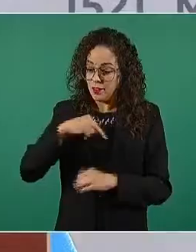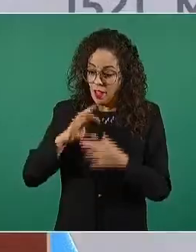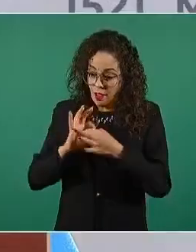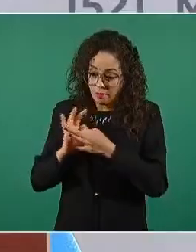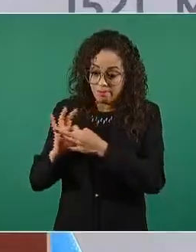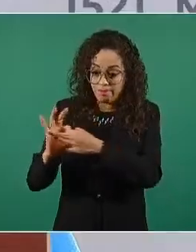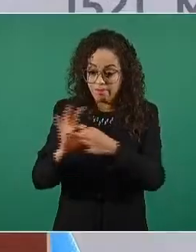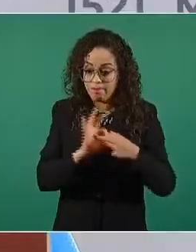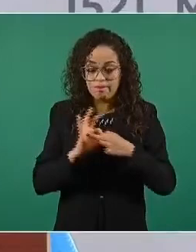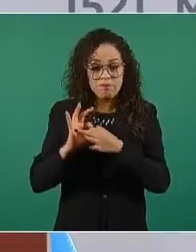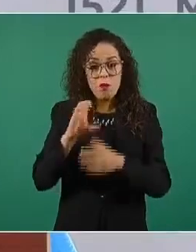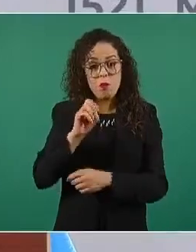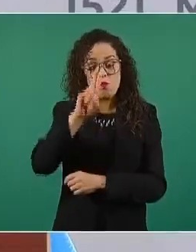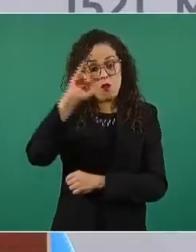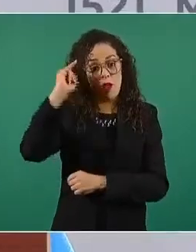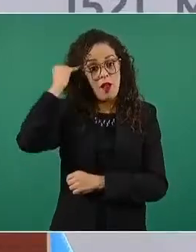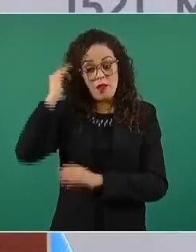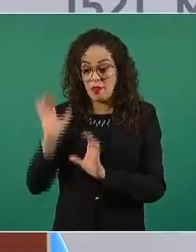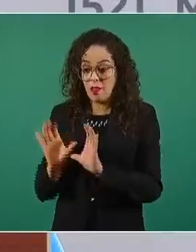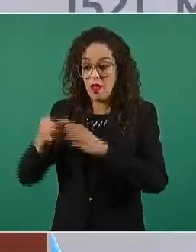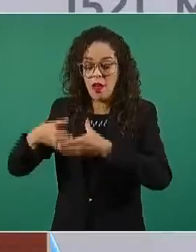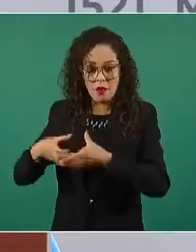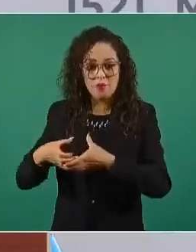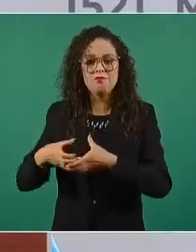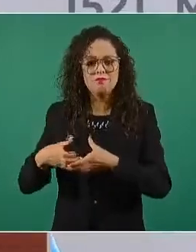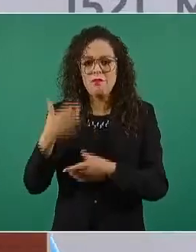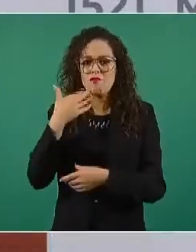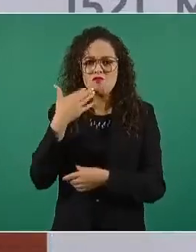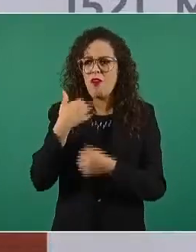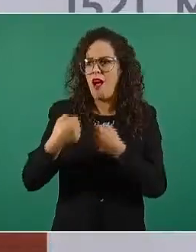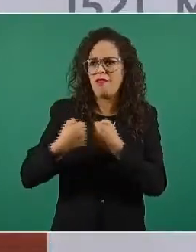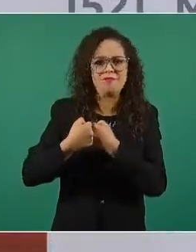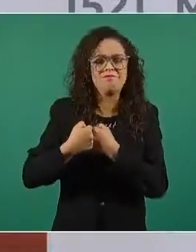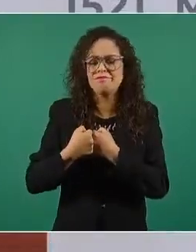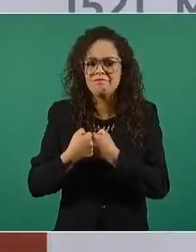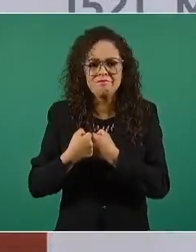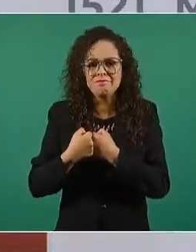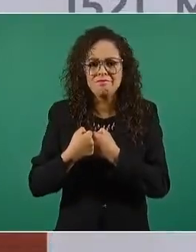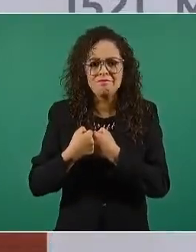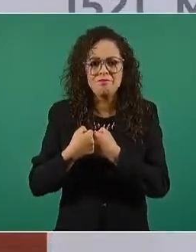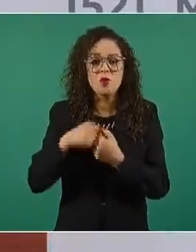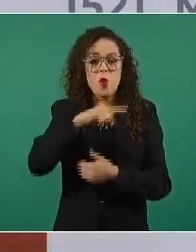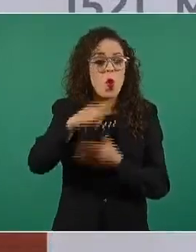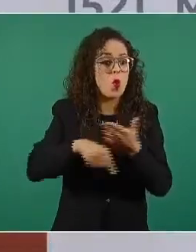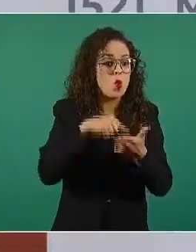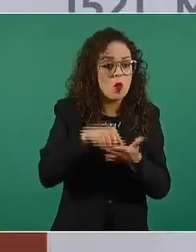fronteras, no están limitados por tiempo o espacio.